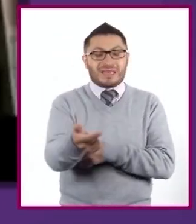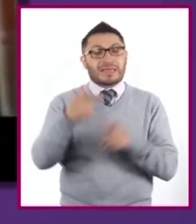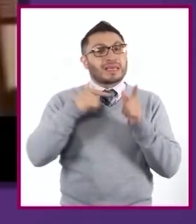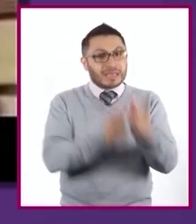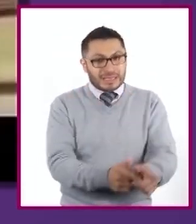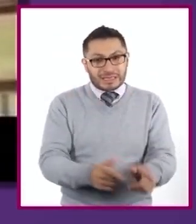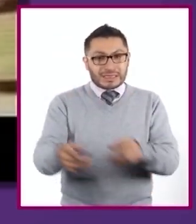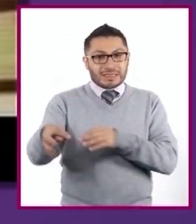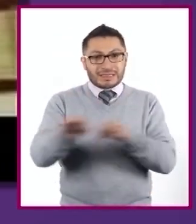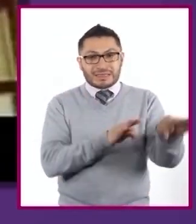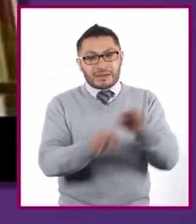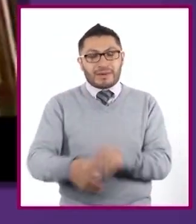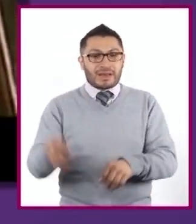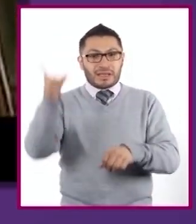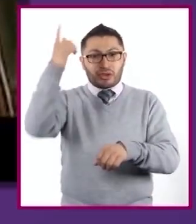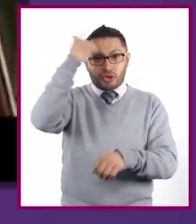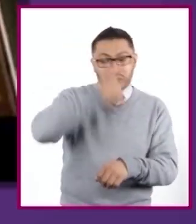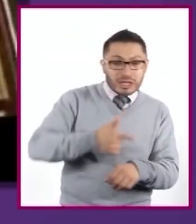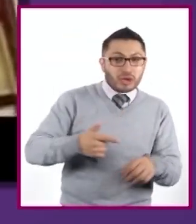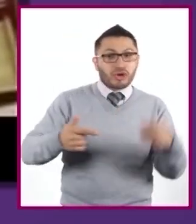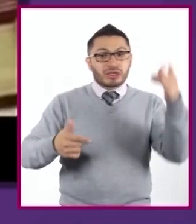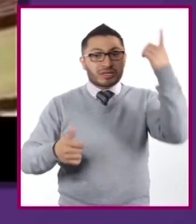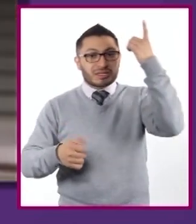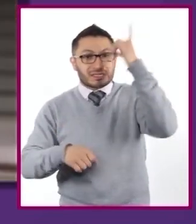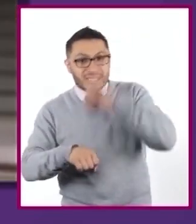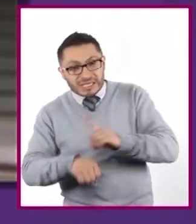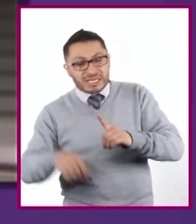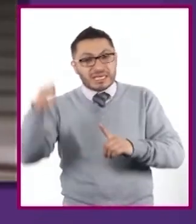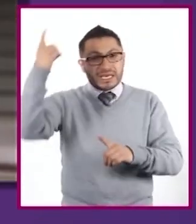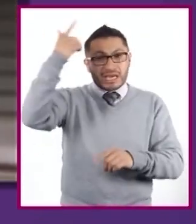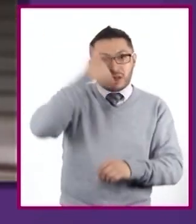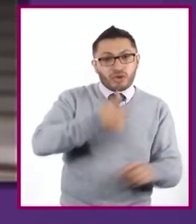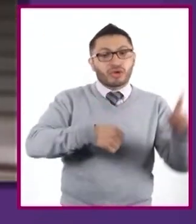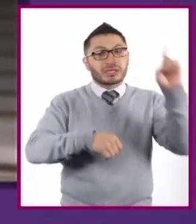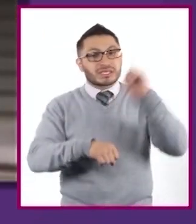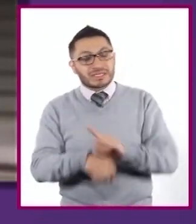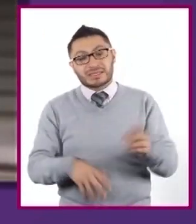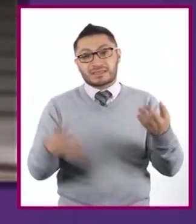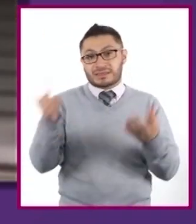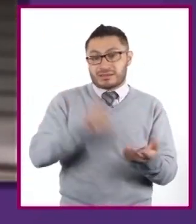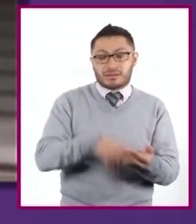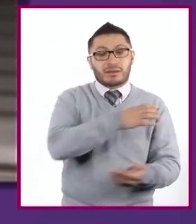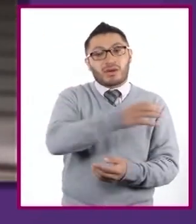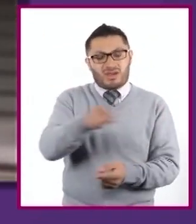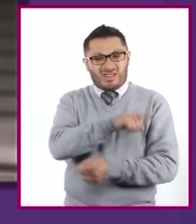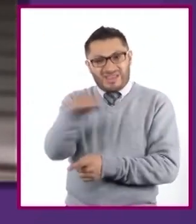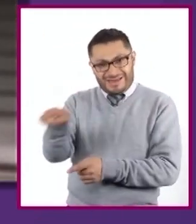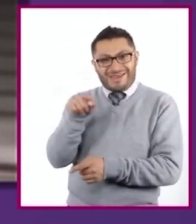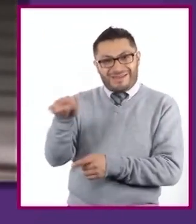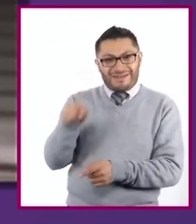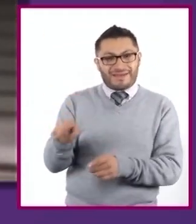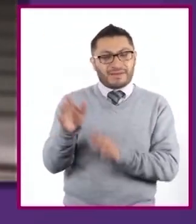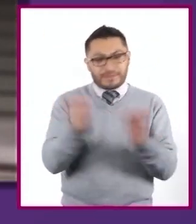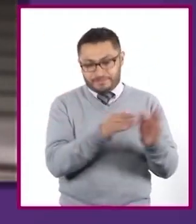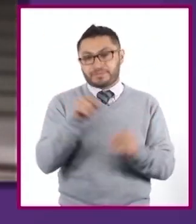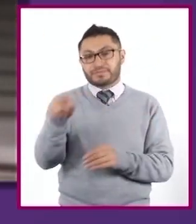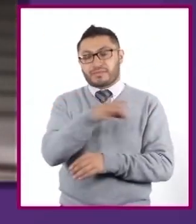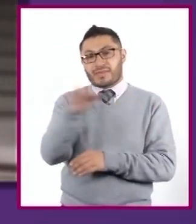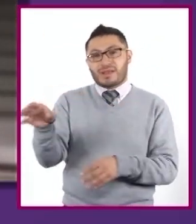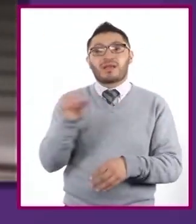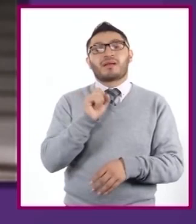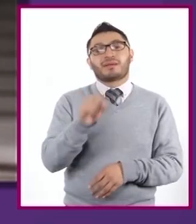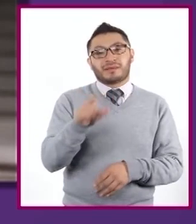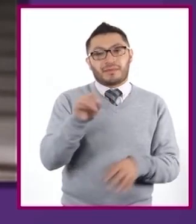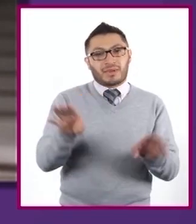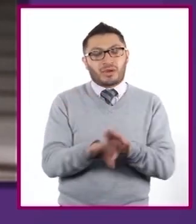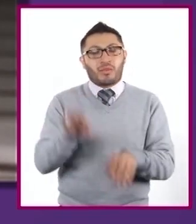pasar todo el tiempo allí a trabajar. En el campo, la situación, por razones obvias, era un poco